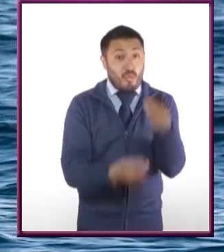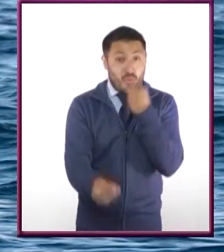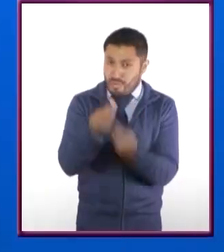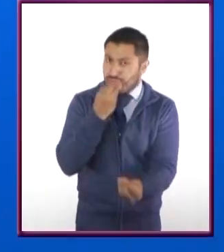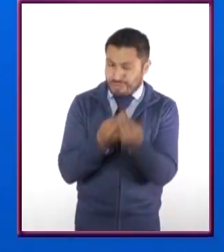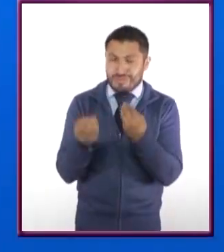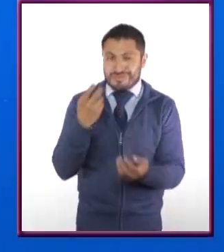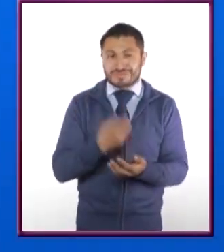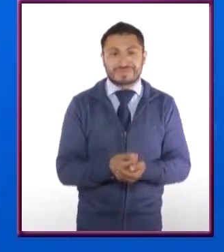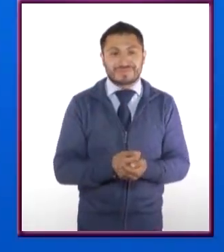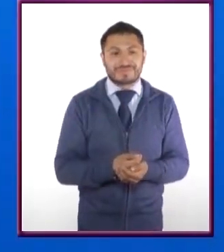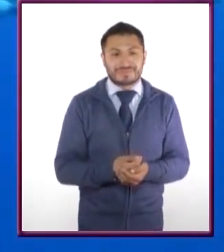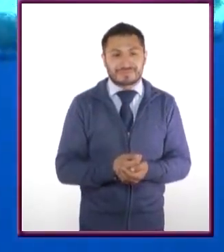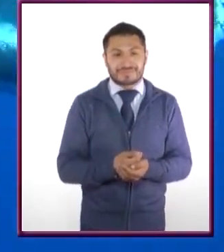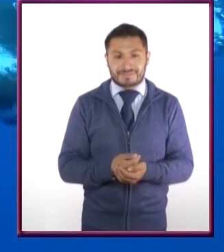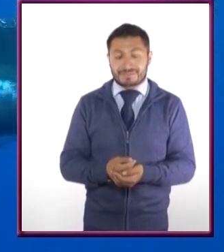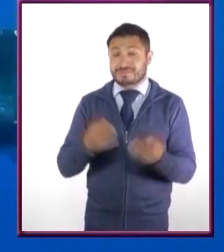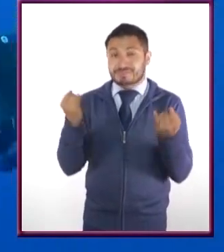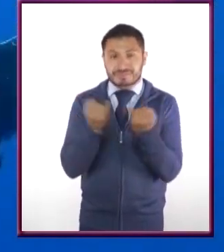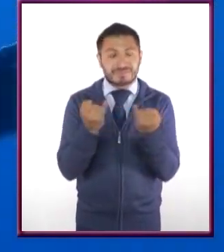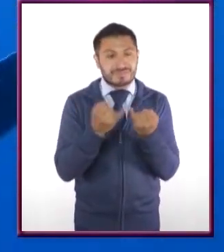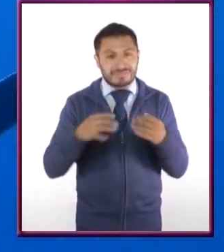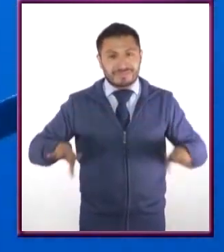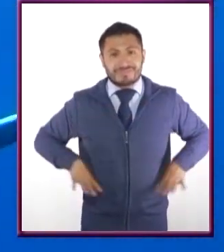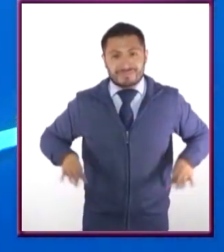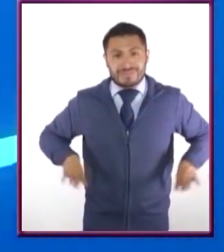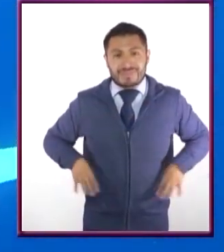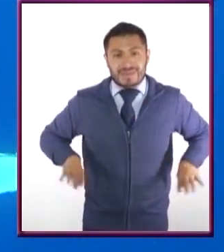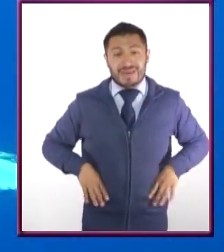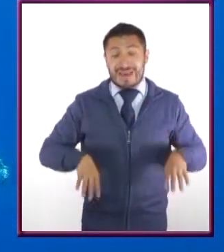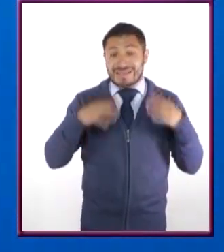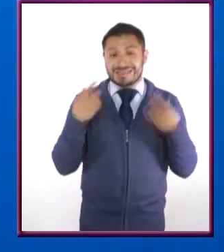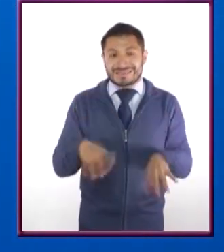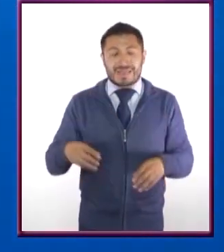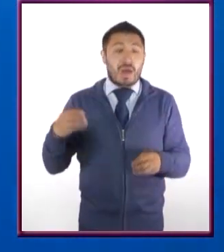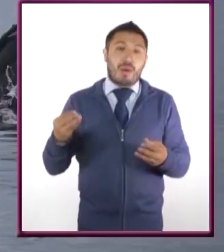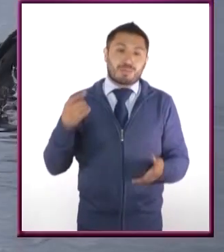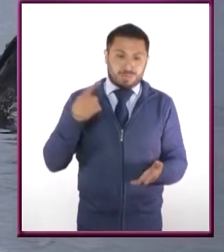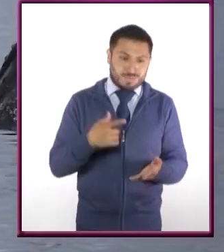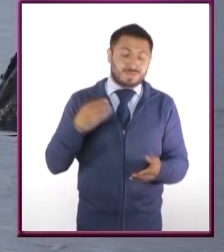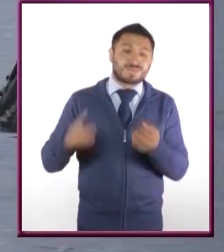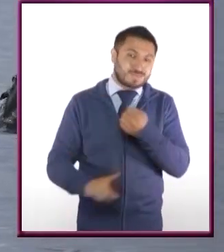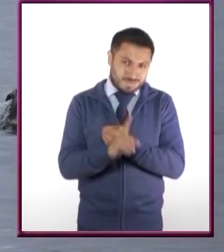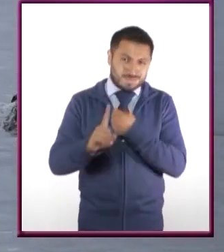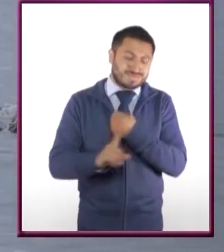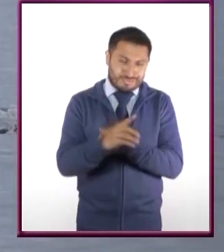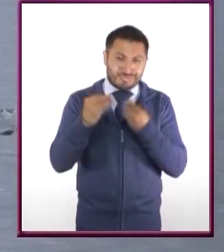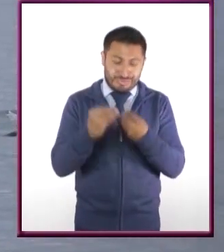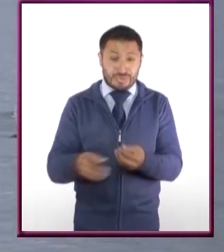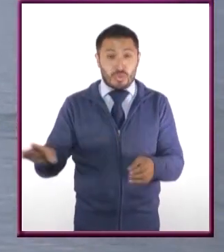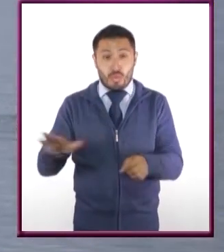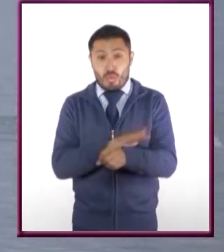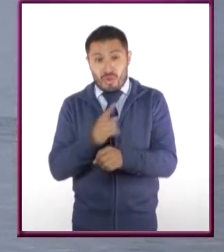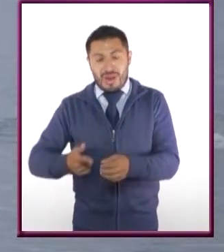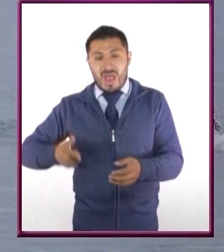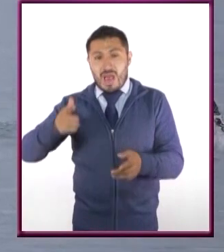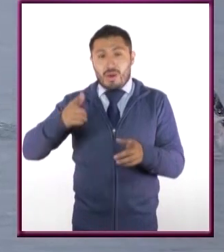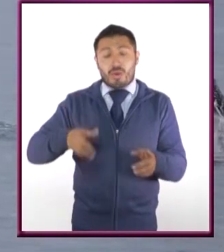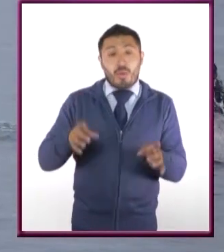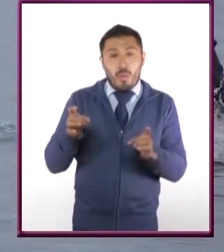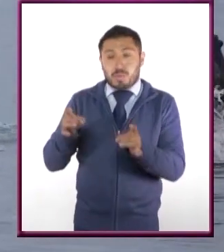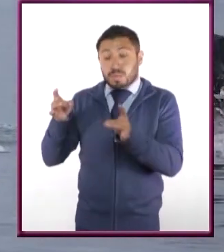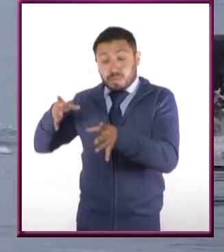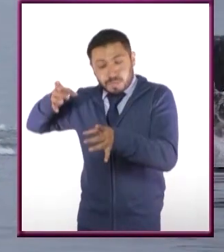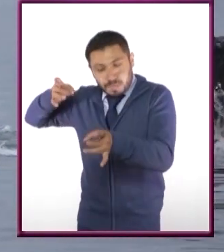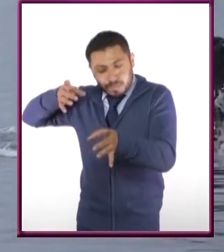alimentándose. Aunque también es una característica que les ha causado muchos problemas, pues han sido cazadas en enormes